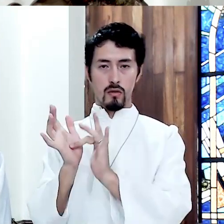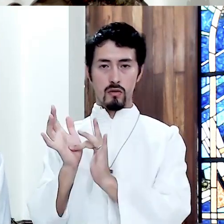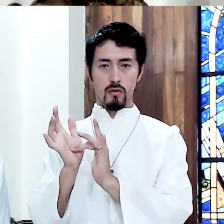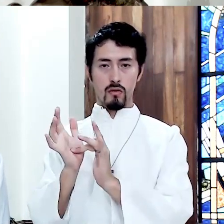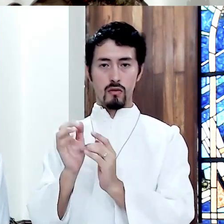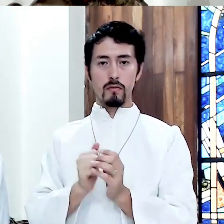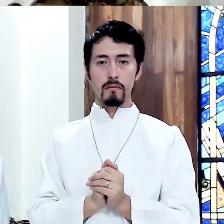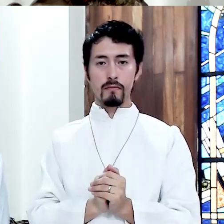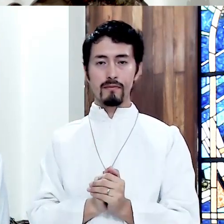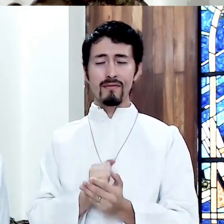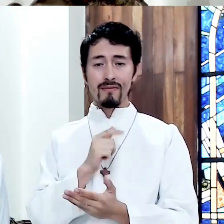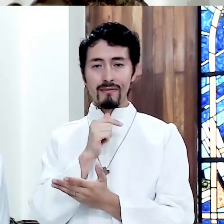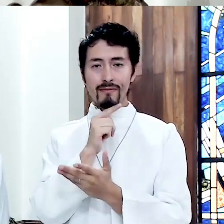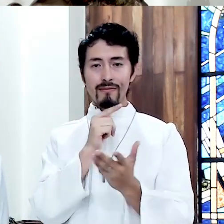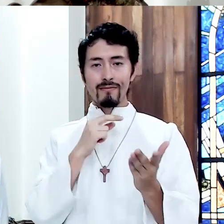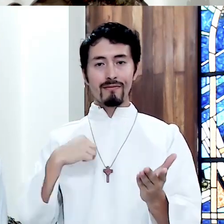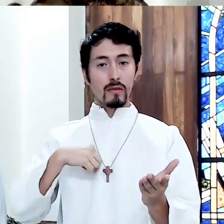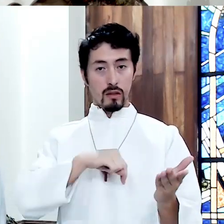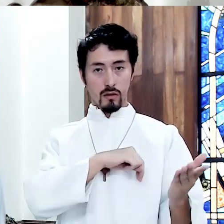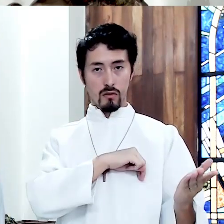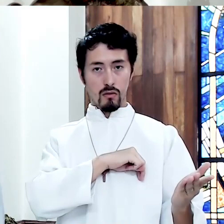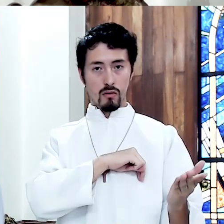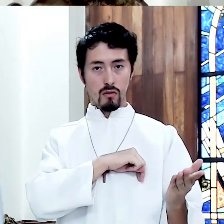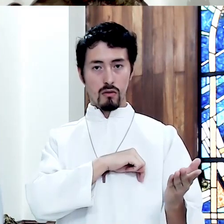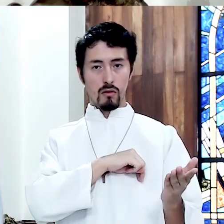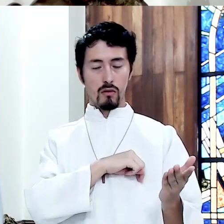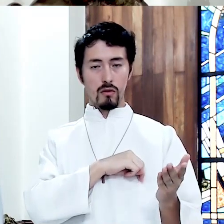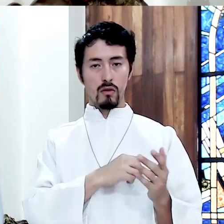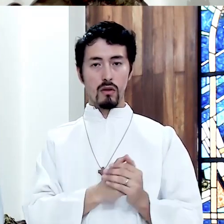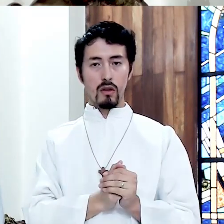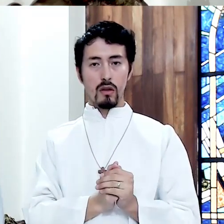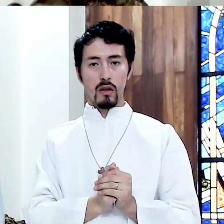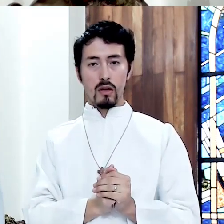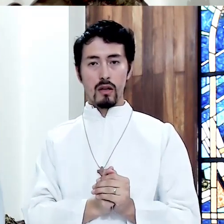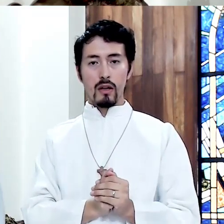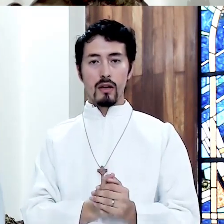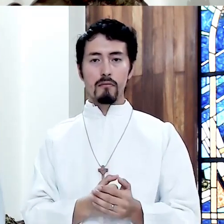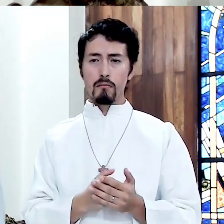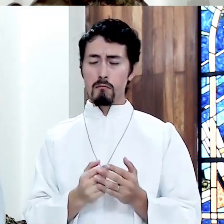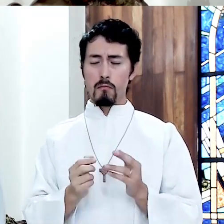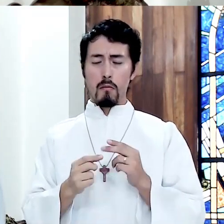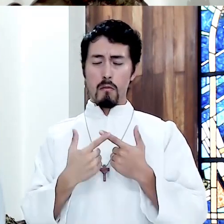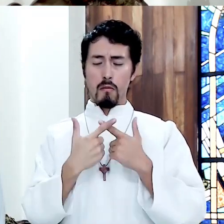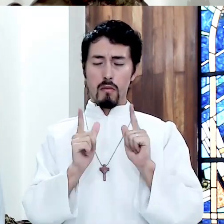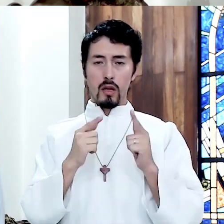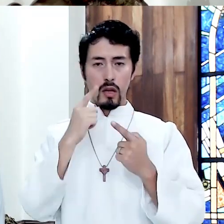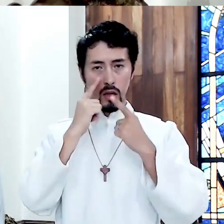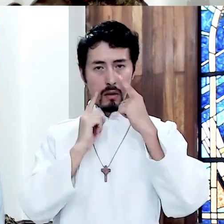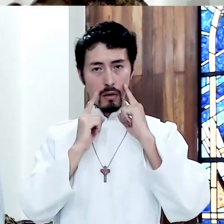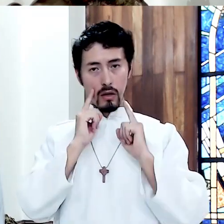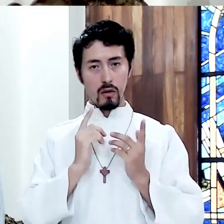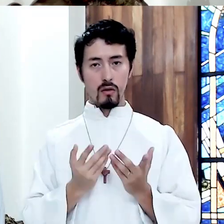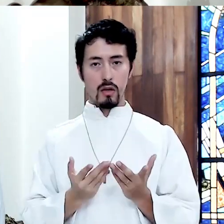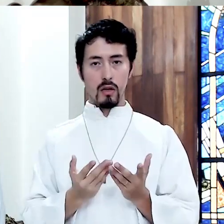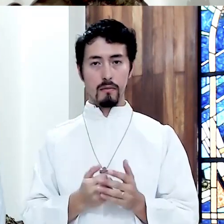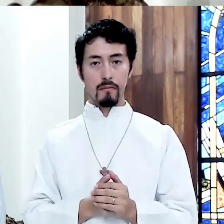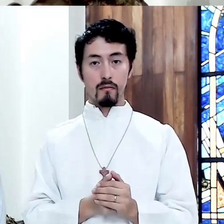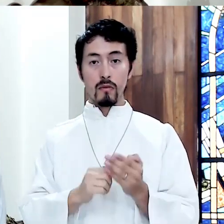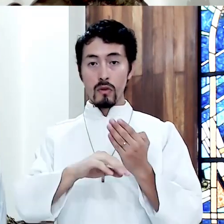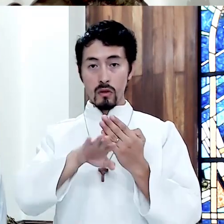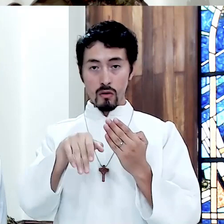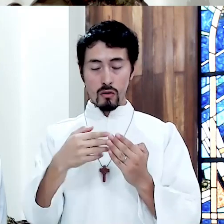de nosotros no ha podido también en la vida mirar, constatar, experimentar la muerte de un ser